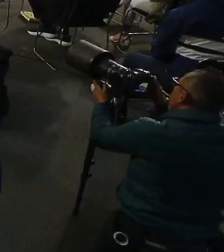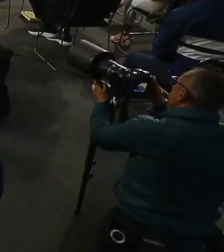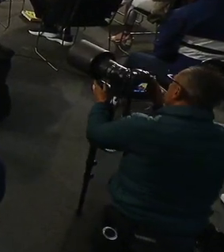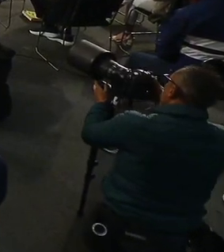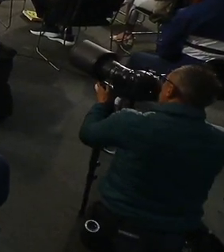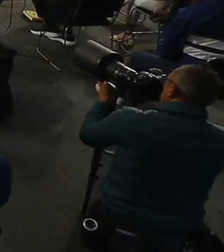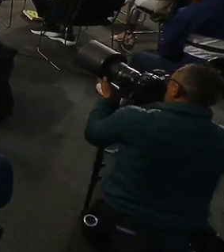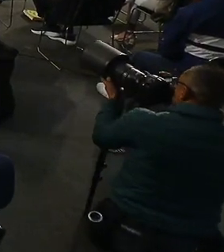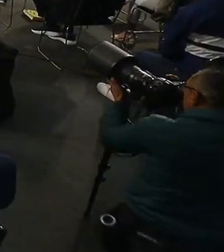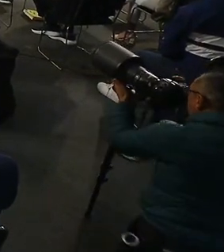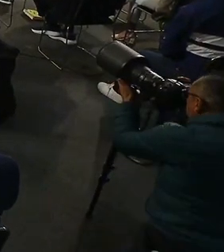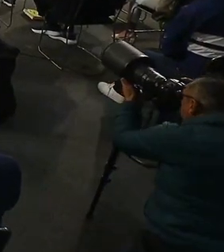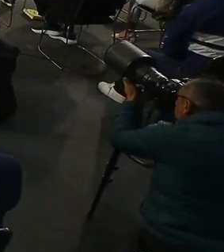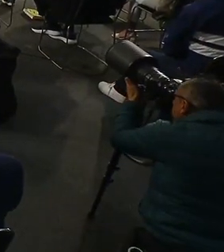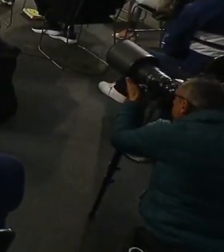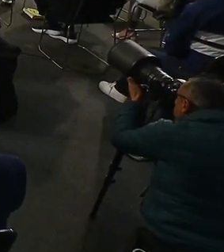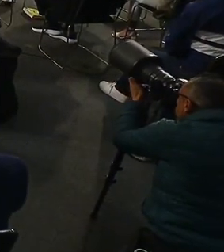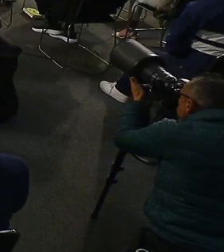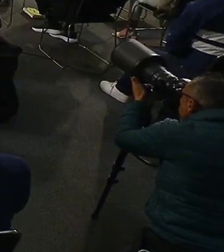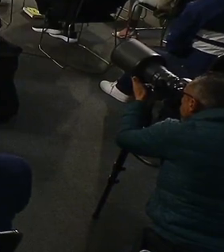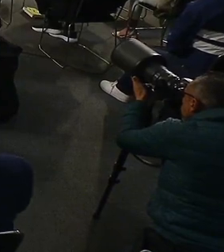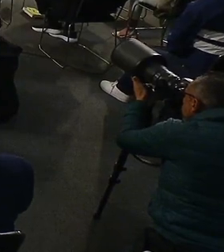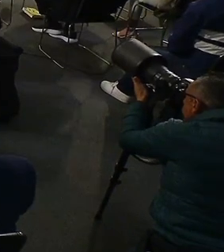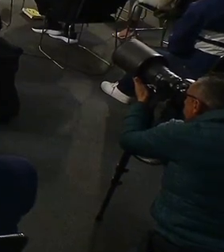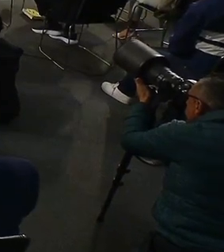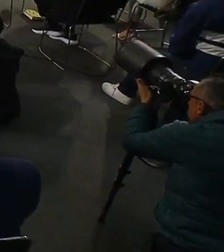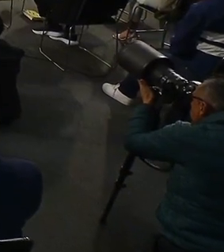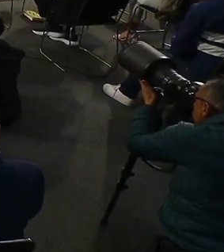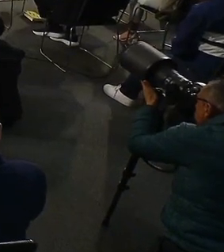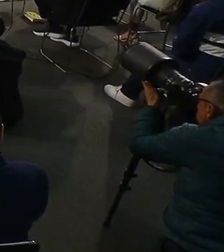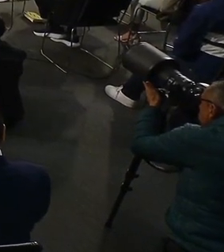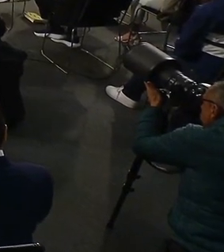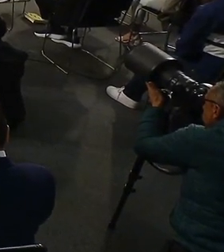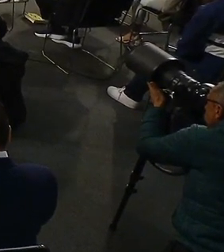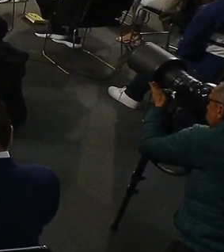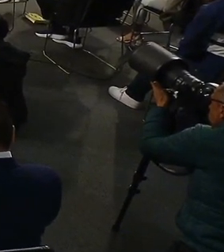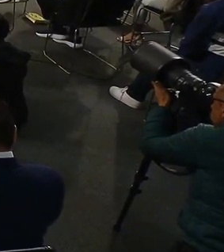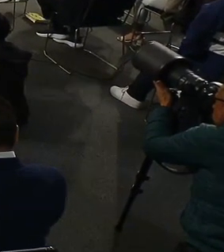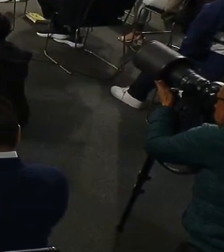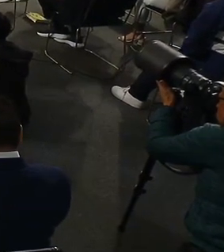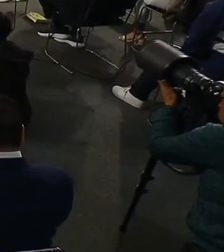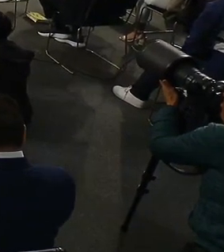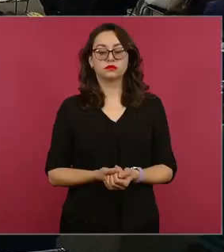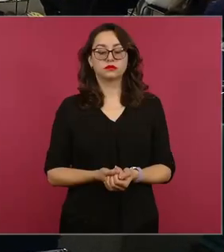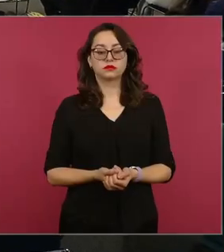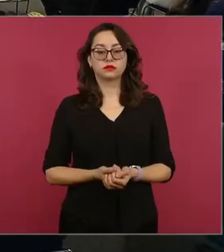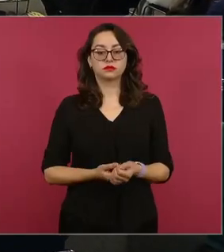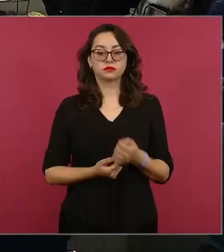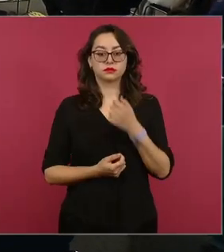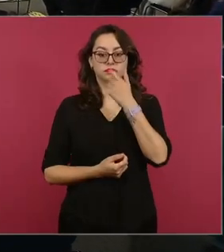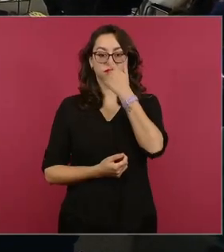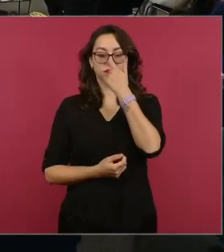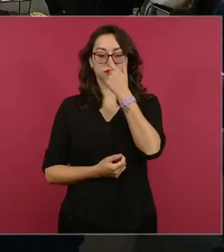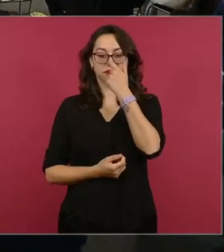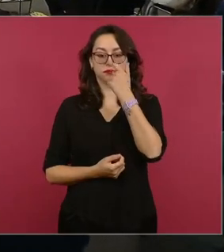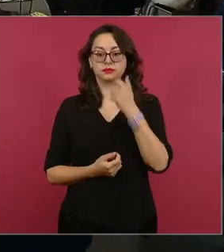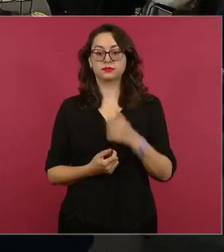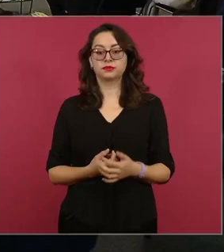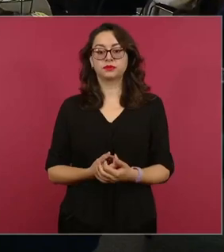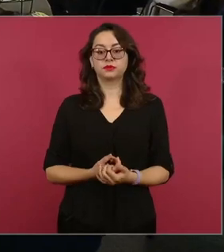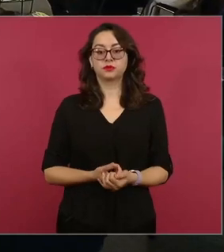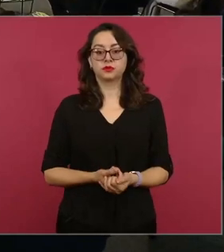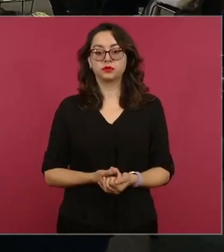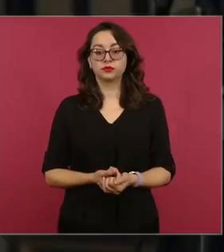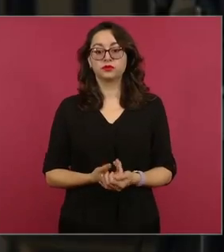El peso, usted lo recibió a 20.41, su gobierno, y ahora está en